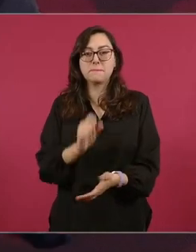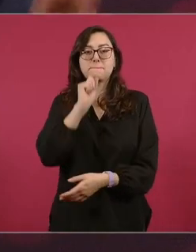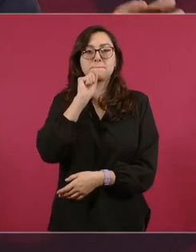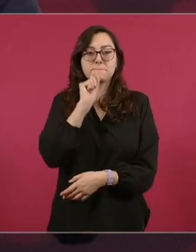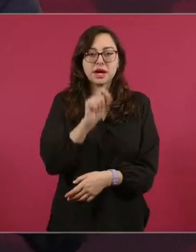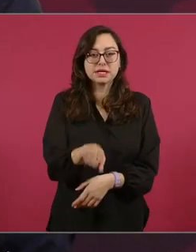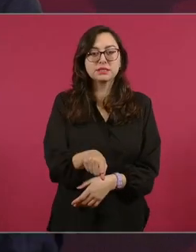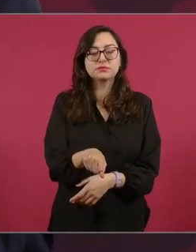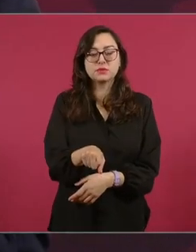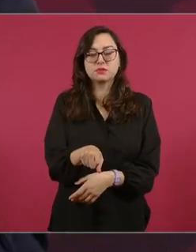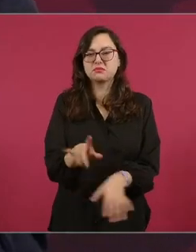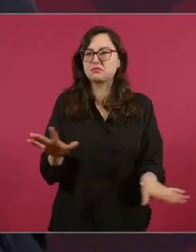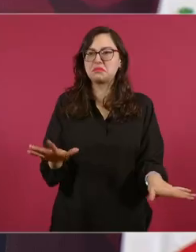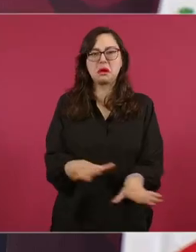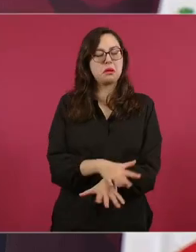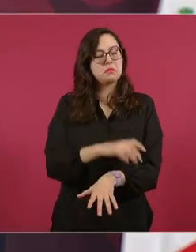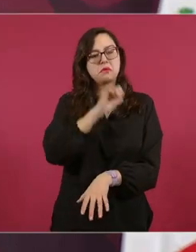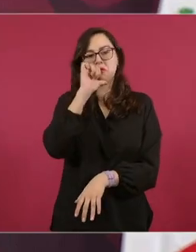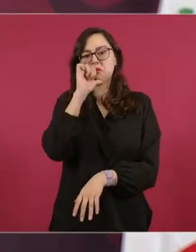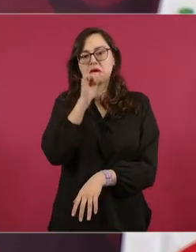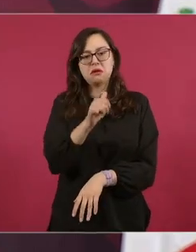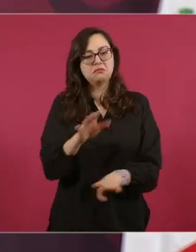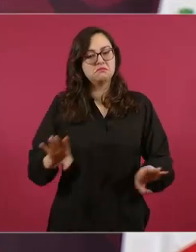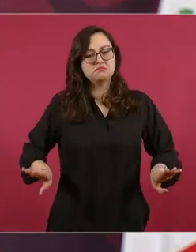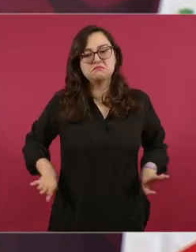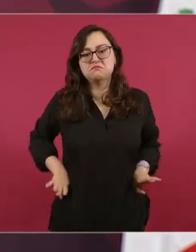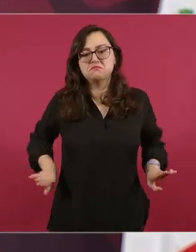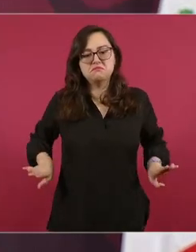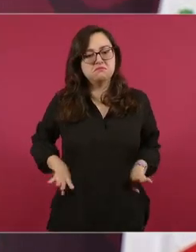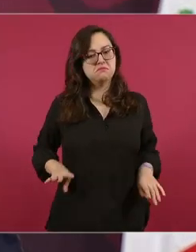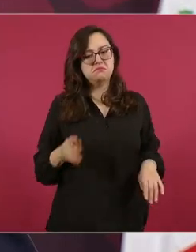no ha cambiado. Y ahora en México